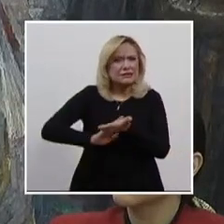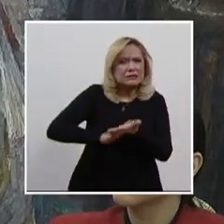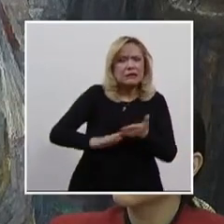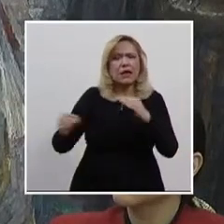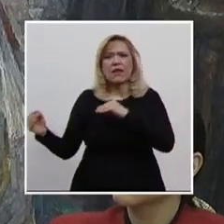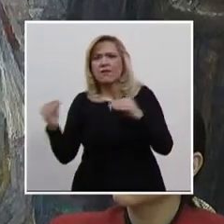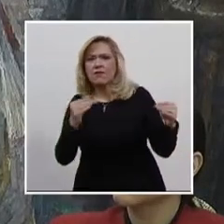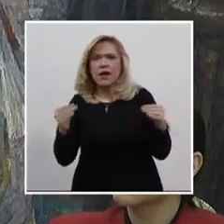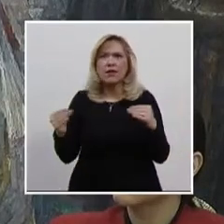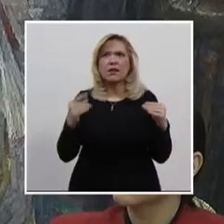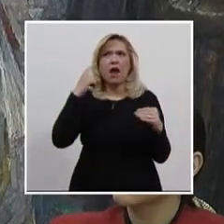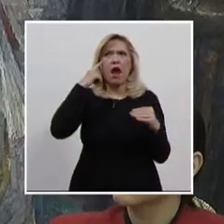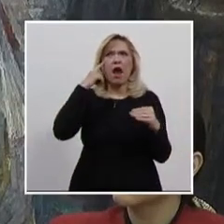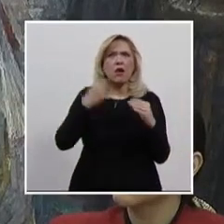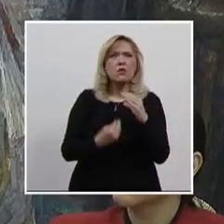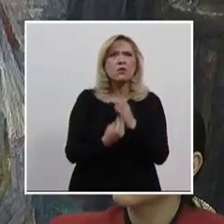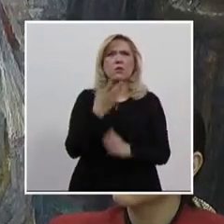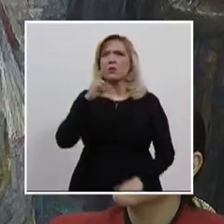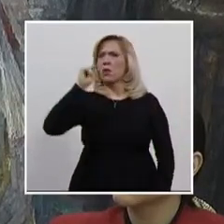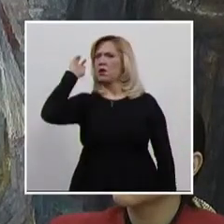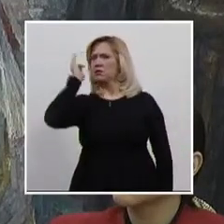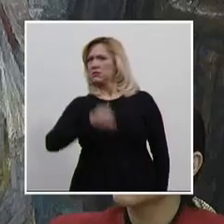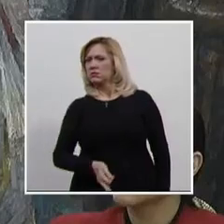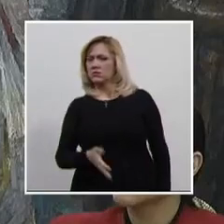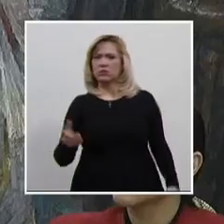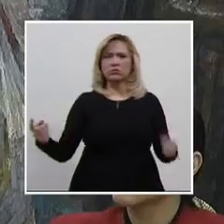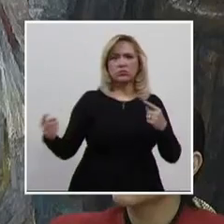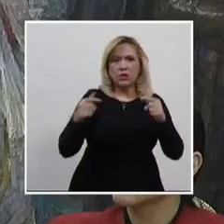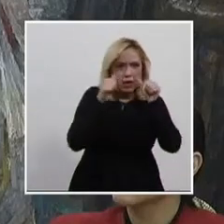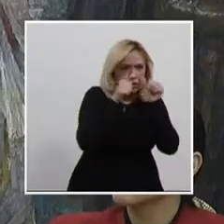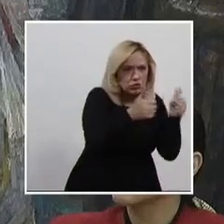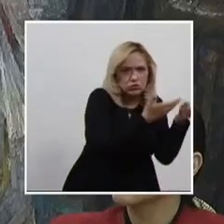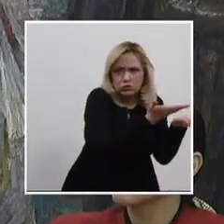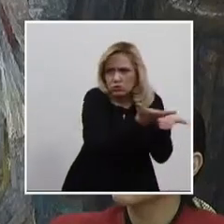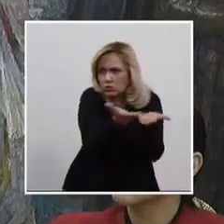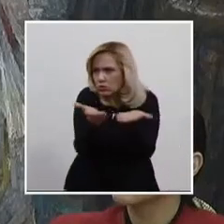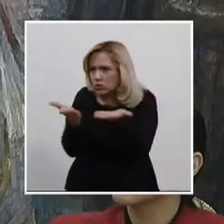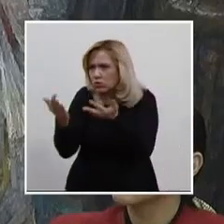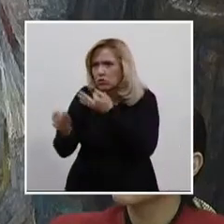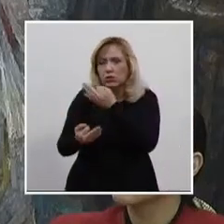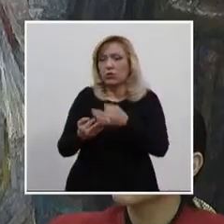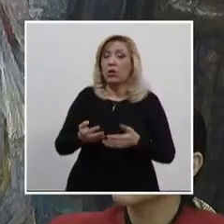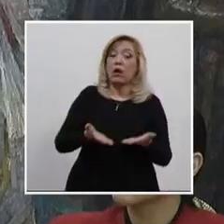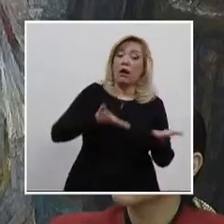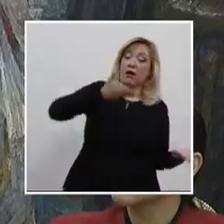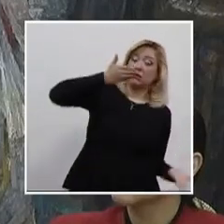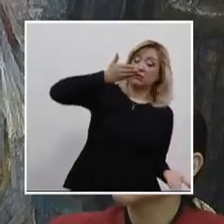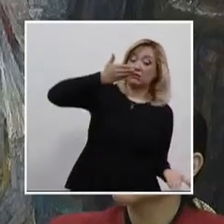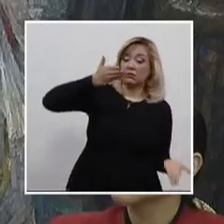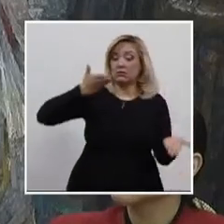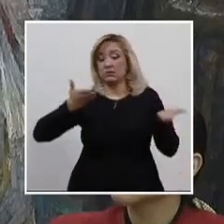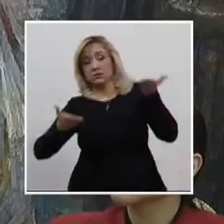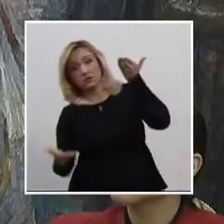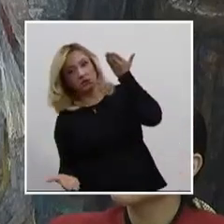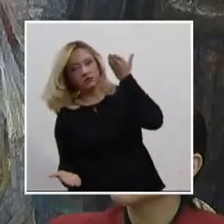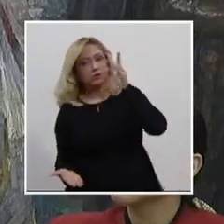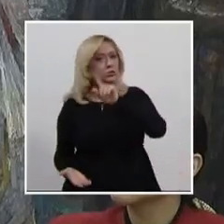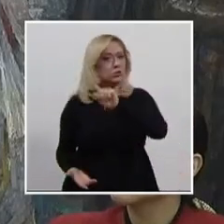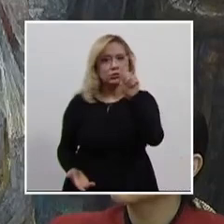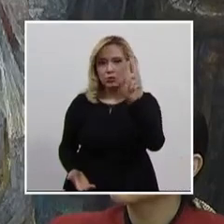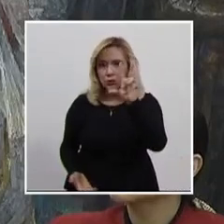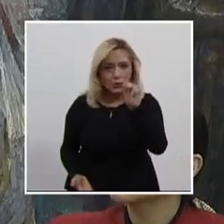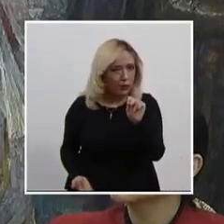abren nuevas formas de oposición para oír a todas las voces? No todo cargado para un lado, no todo cargado por otro lado.